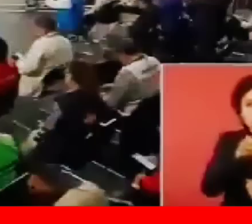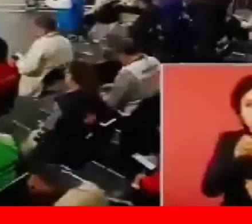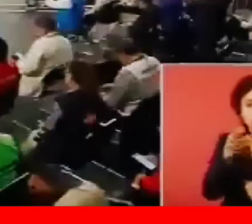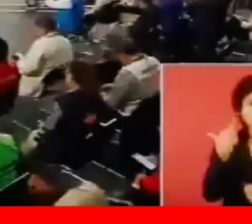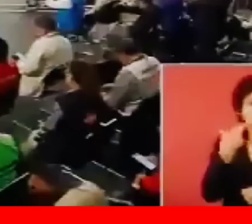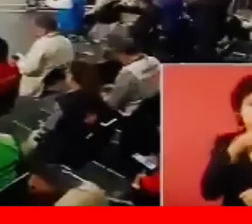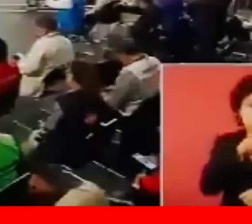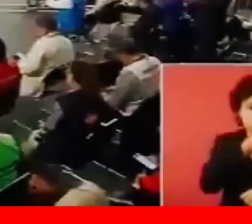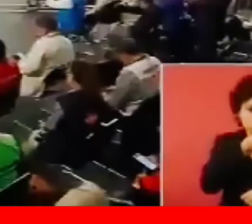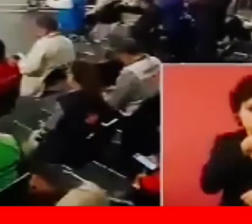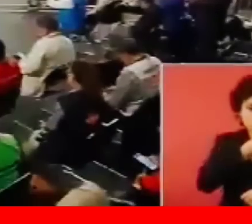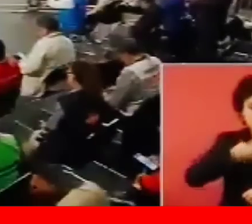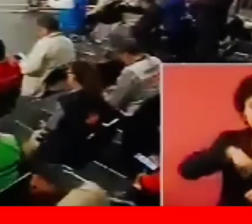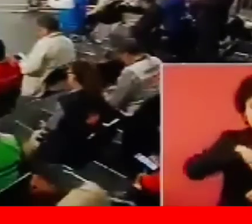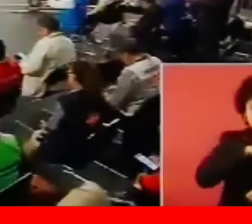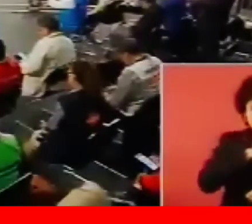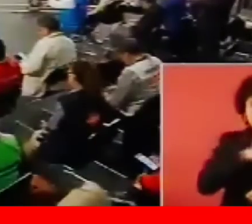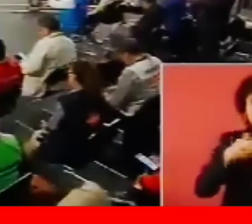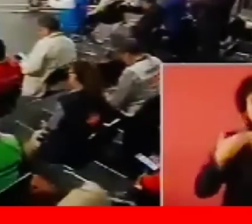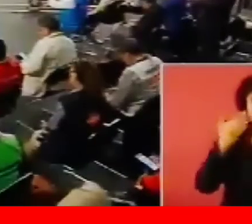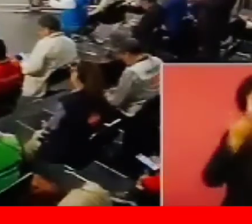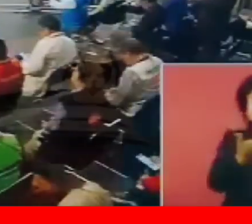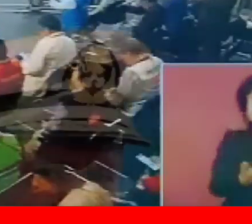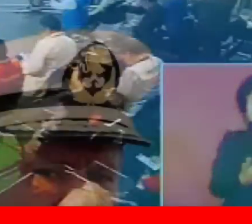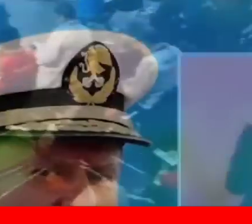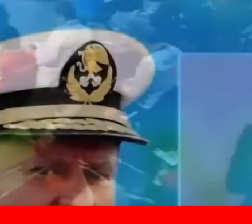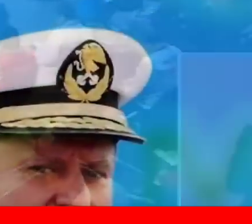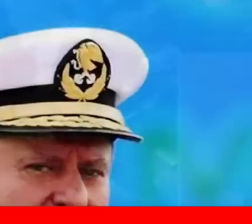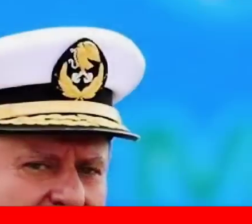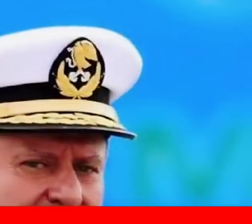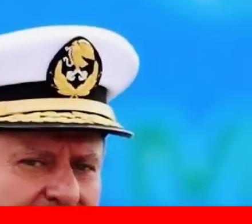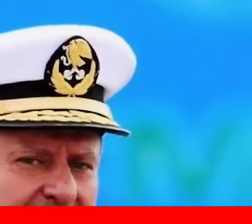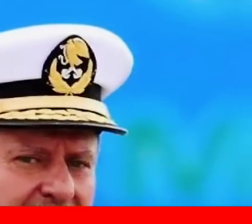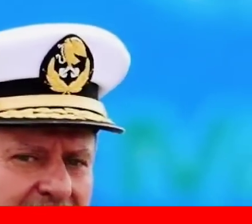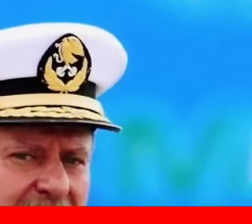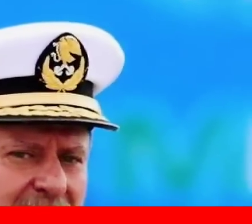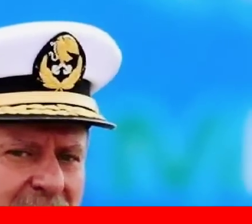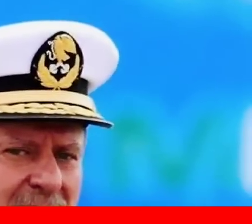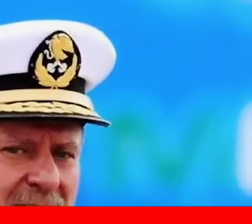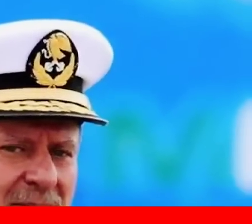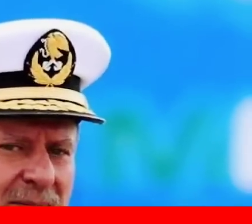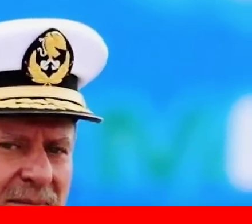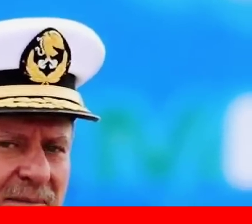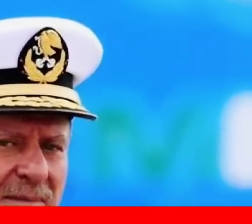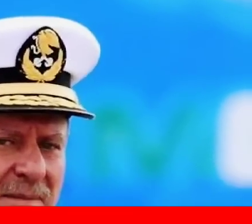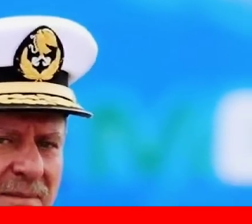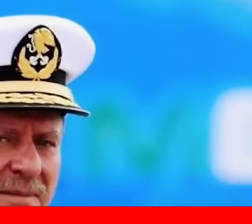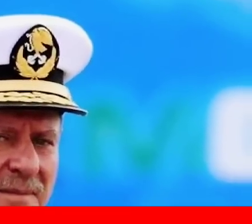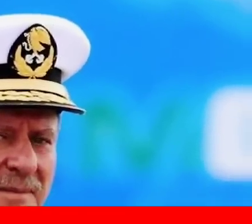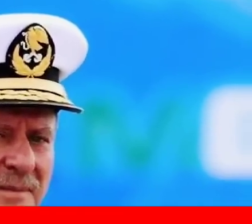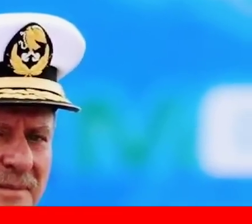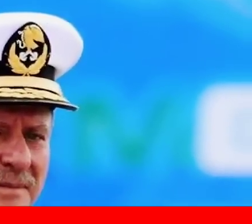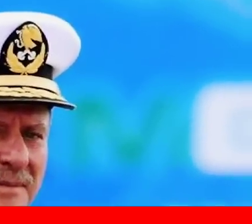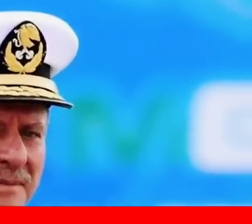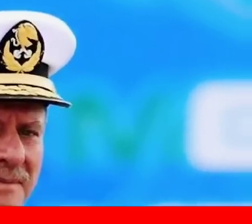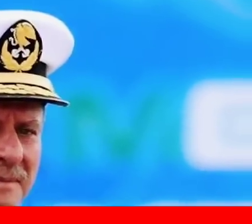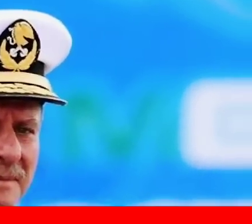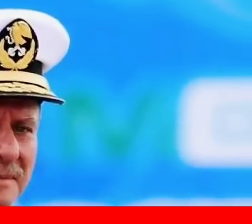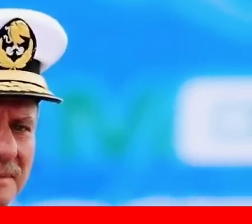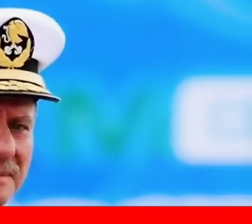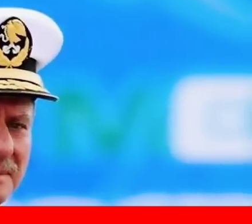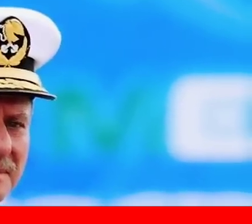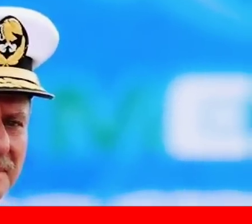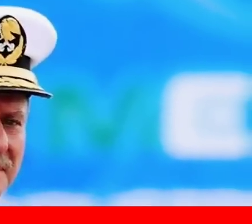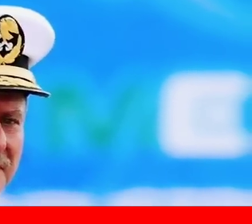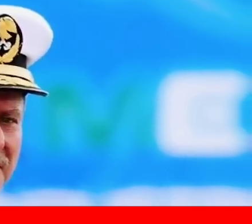y tenemos el gobierno más violento de la historia de nuestro país Cómo que premios Nobel de la paz y